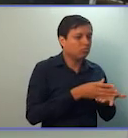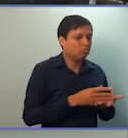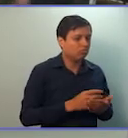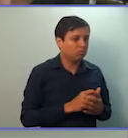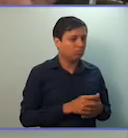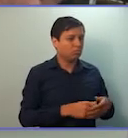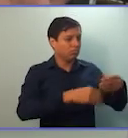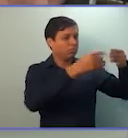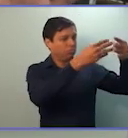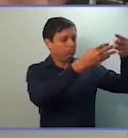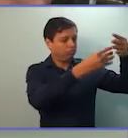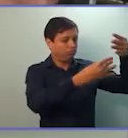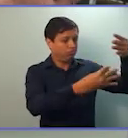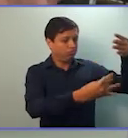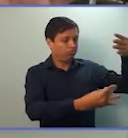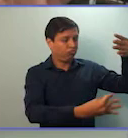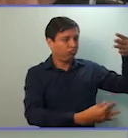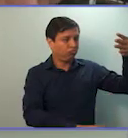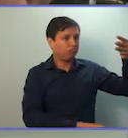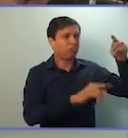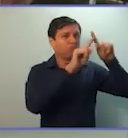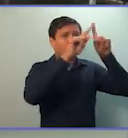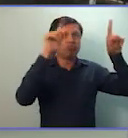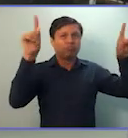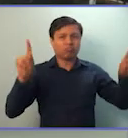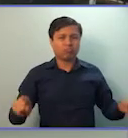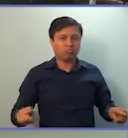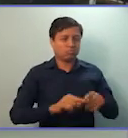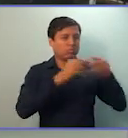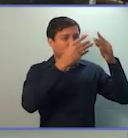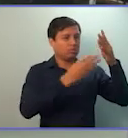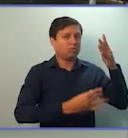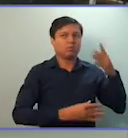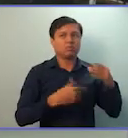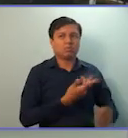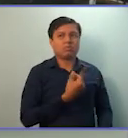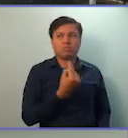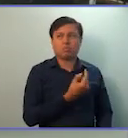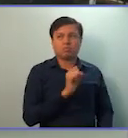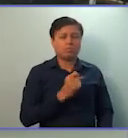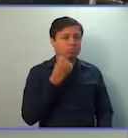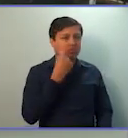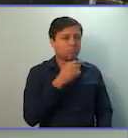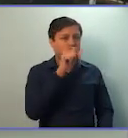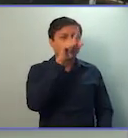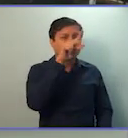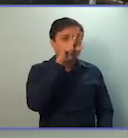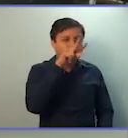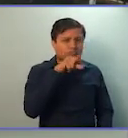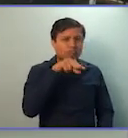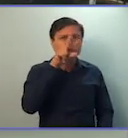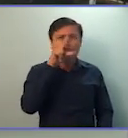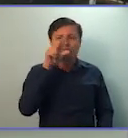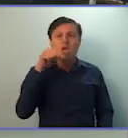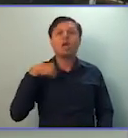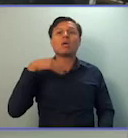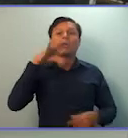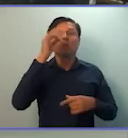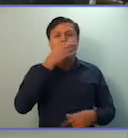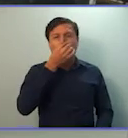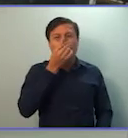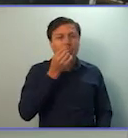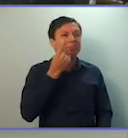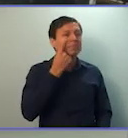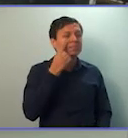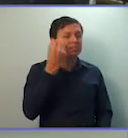el padrón es con realidad que está colocado en el bar donde uno como ciudadano puede buscarse y verla lo correlativo de la